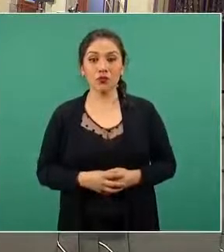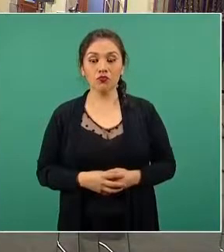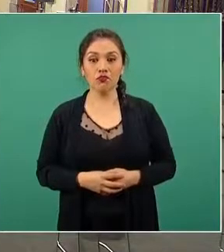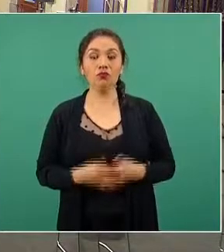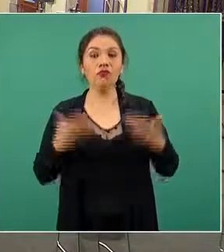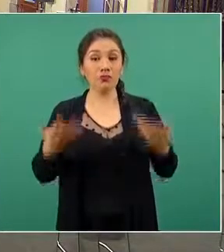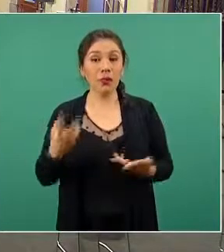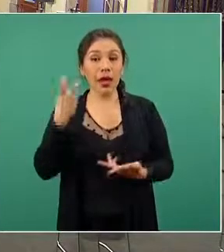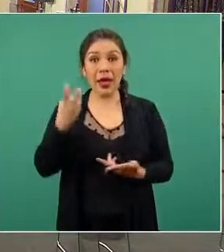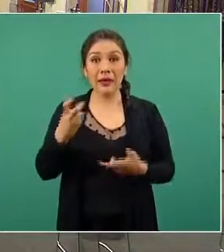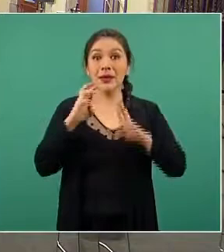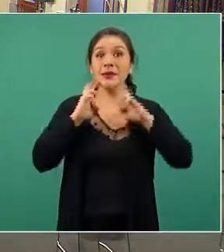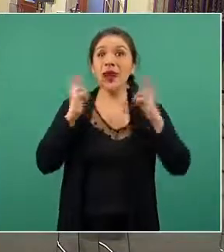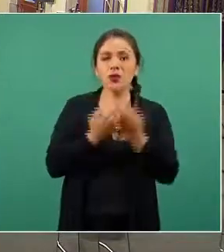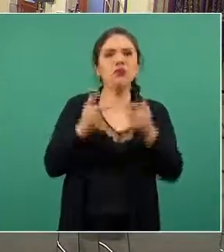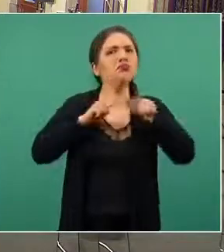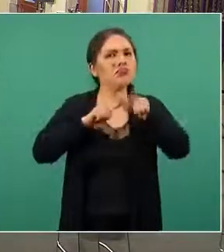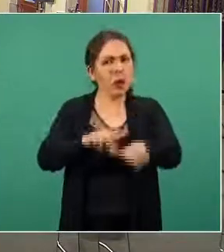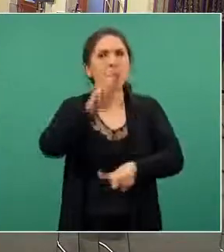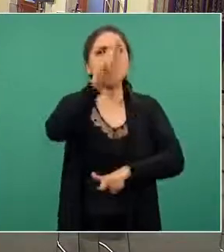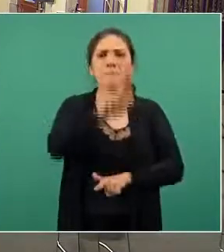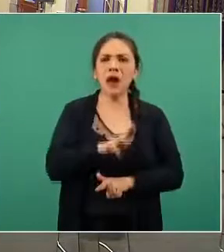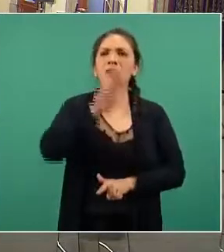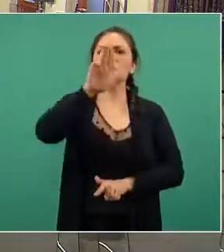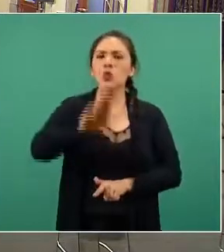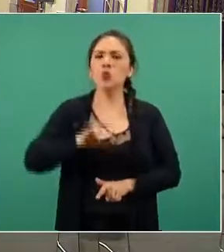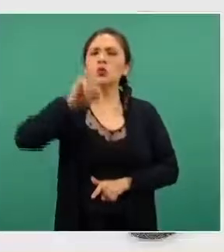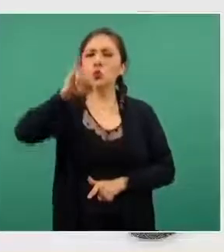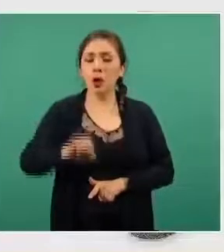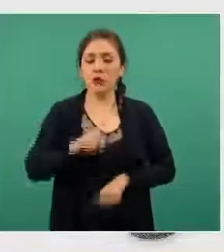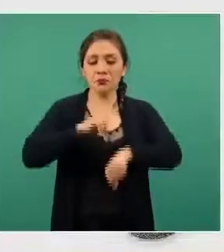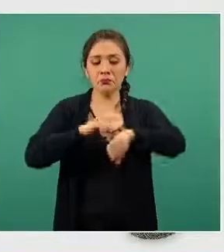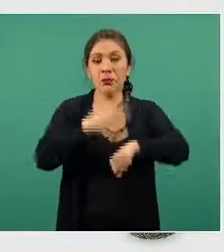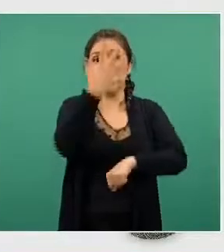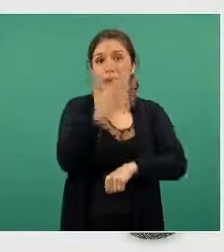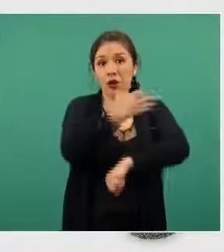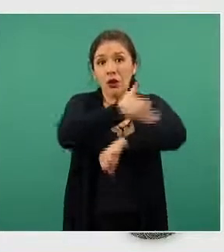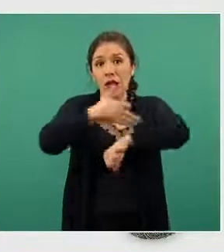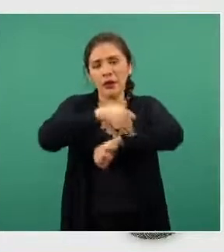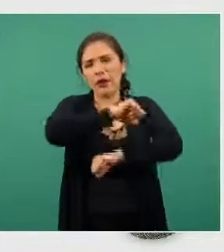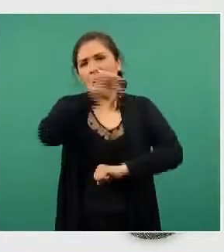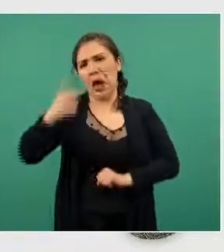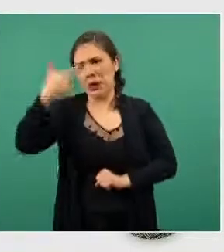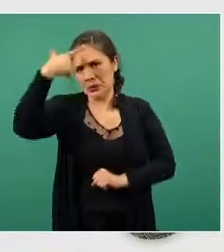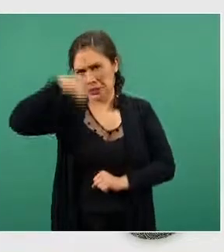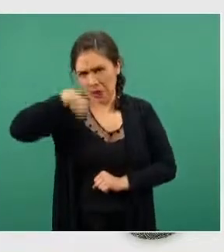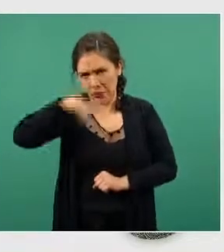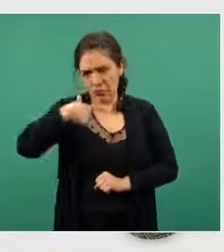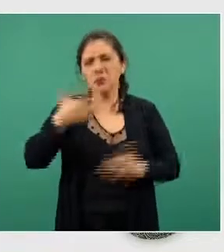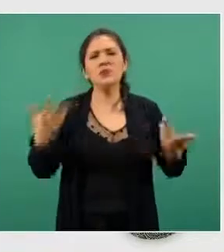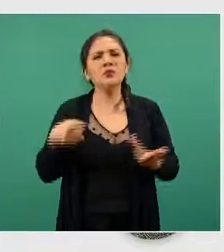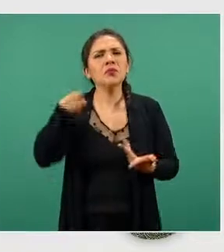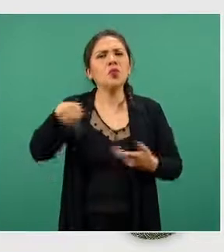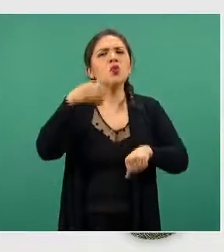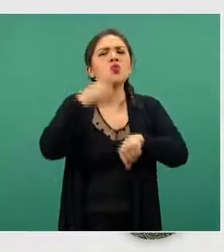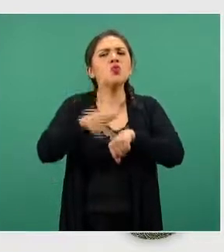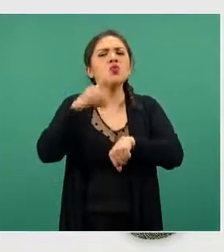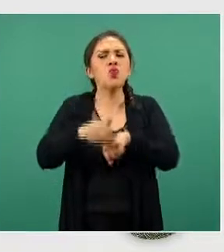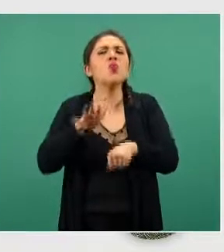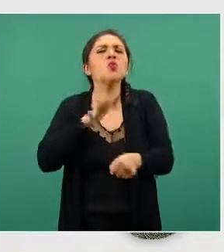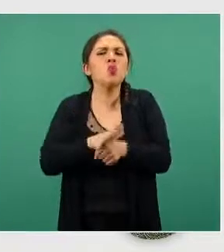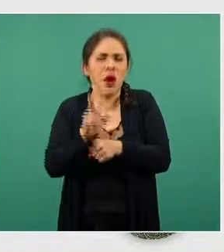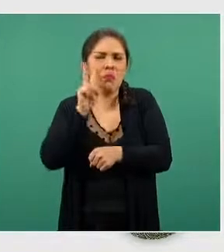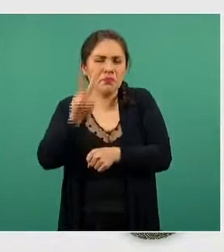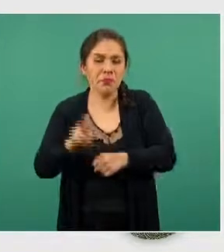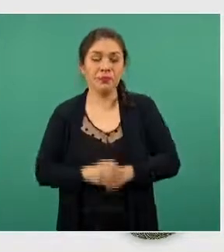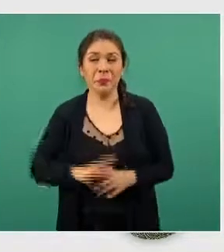Entonces las sesiones las seguimos dando martes, miércoles y jueves de 5 de la tarde a 7 de la noche. ¿Y cuál es nuestra numeralia al respecto?